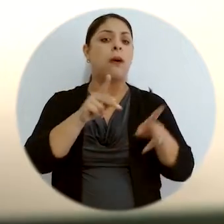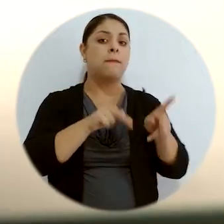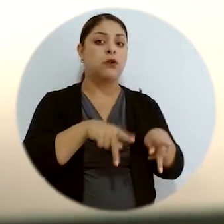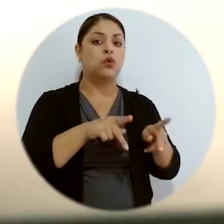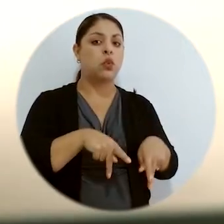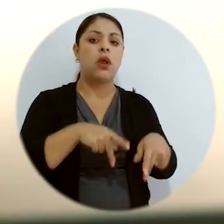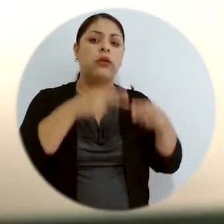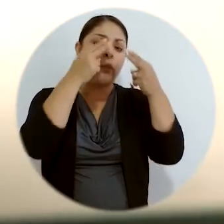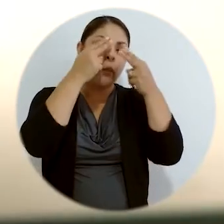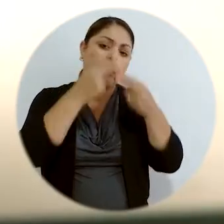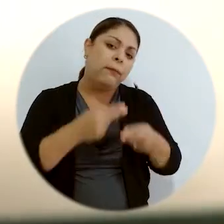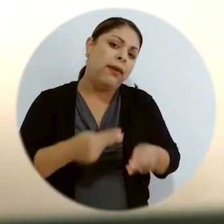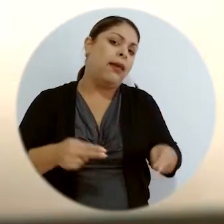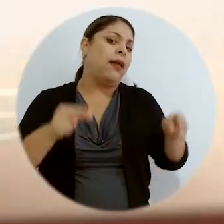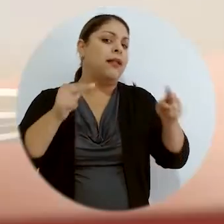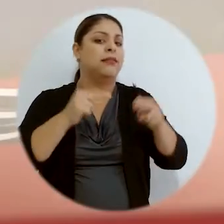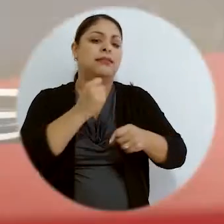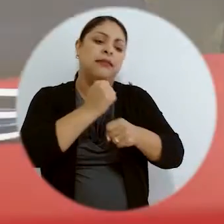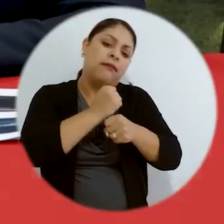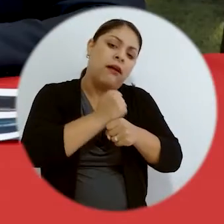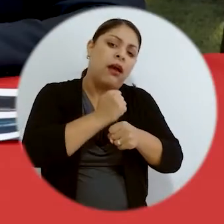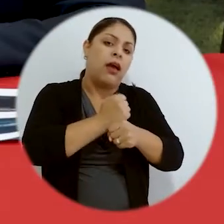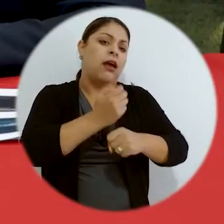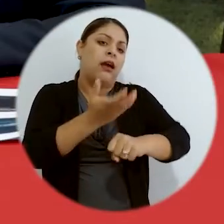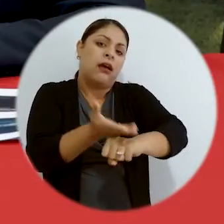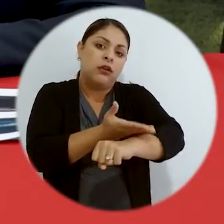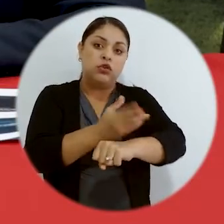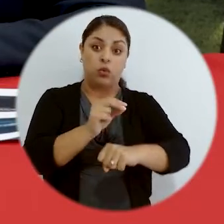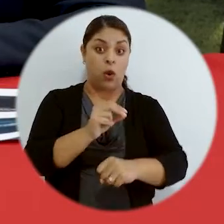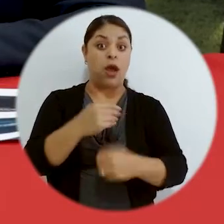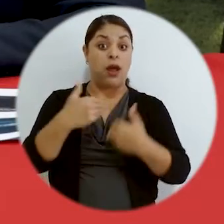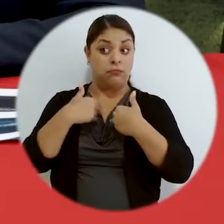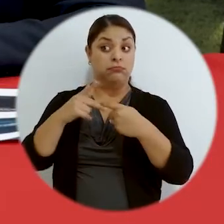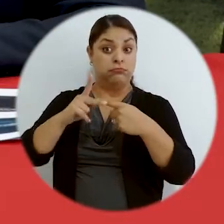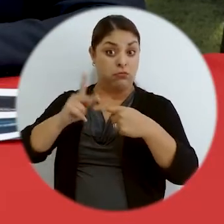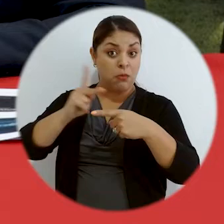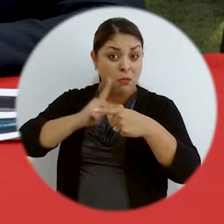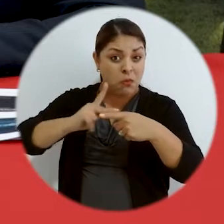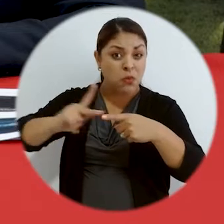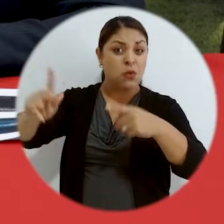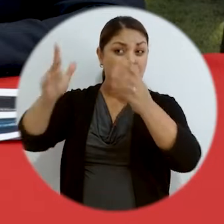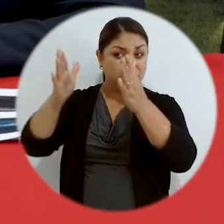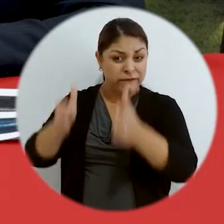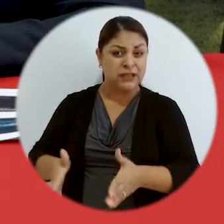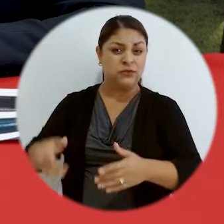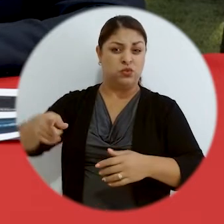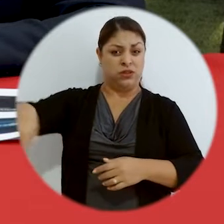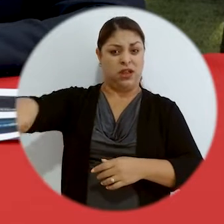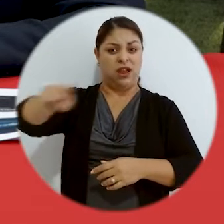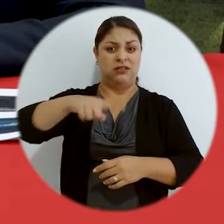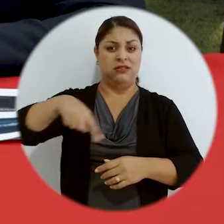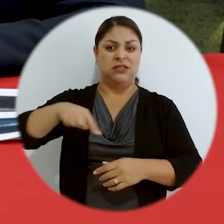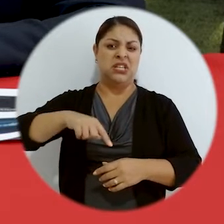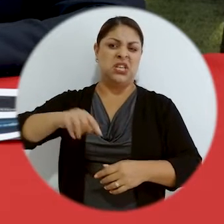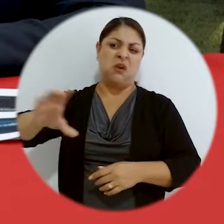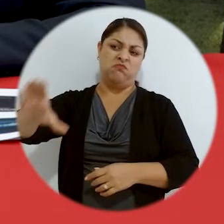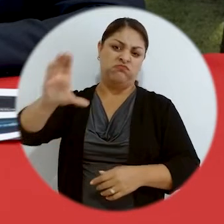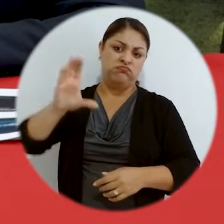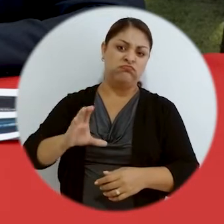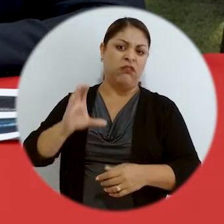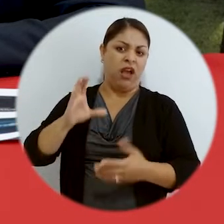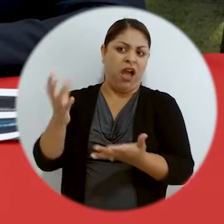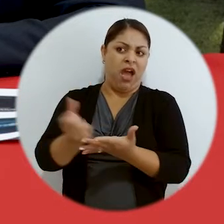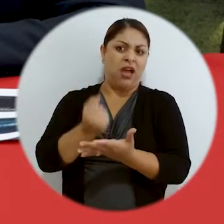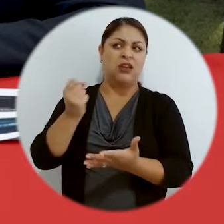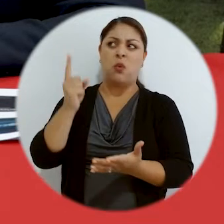personas más humildes, de los que están allá en el campo, no, estamos hablando de profesionales, estamos hablando de gente que recibe inclusive ingresos